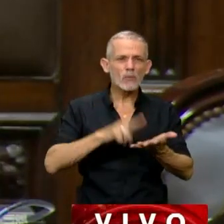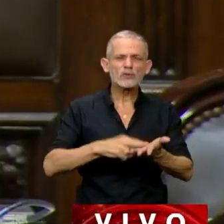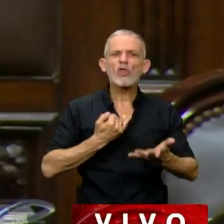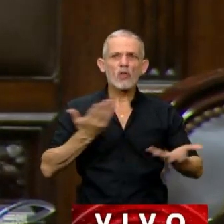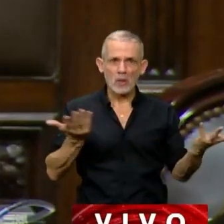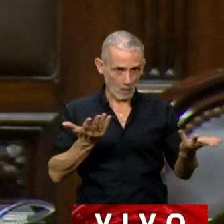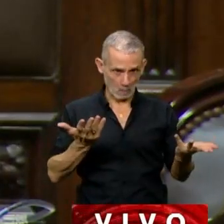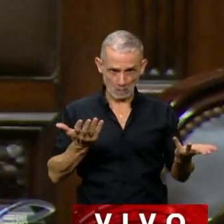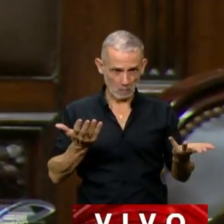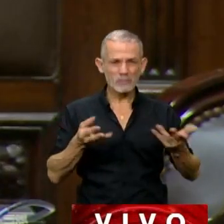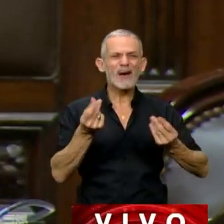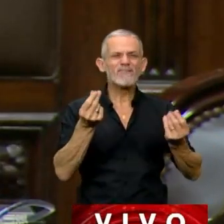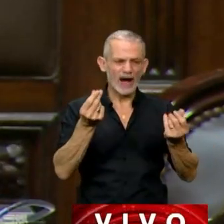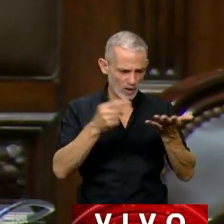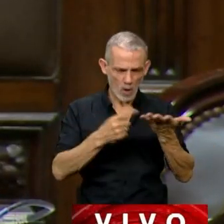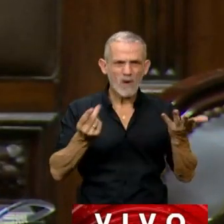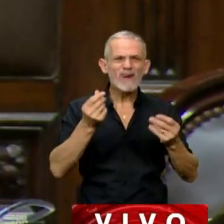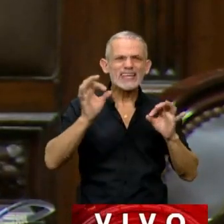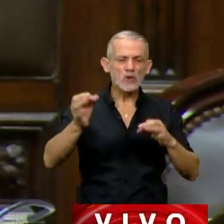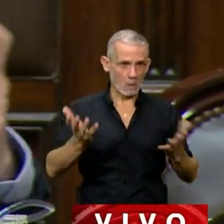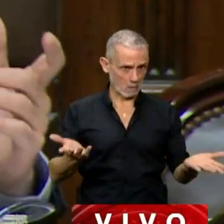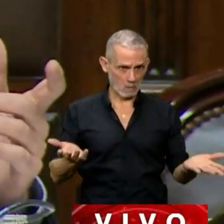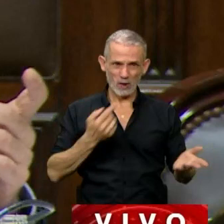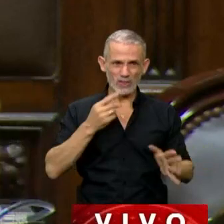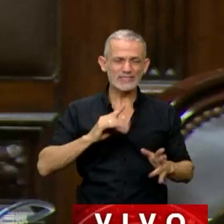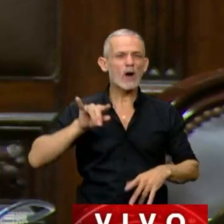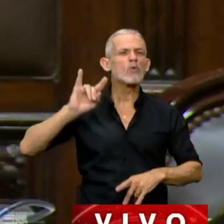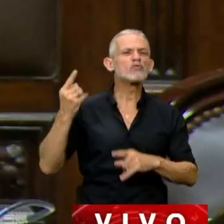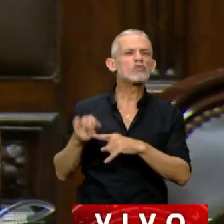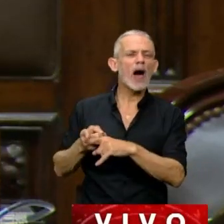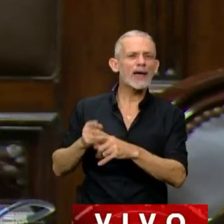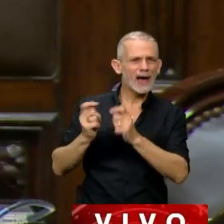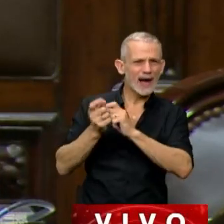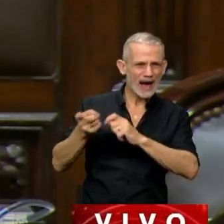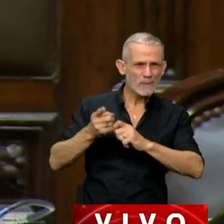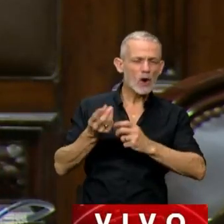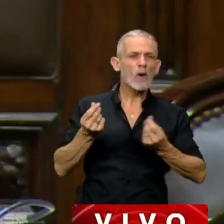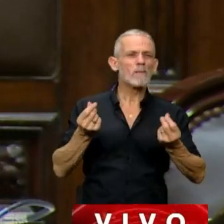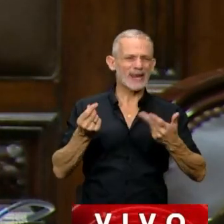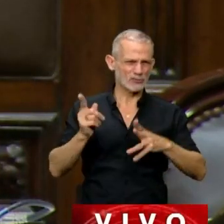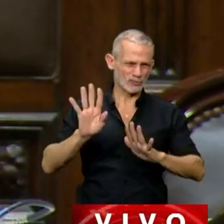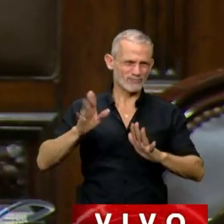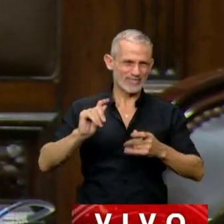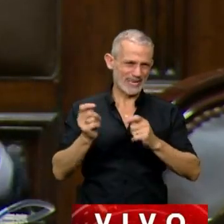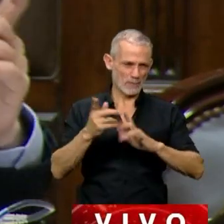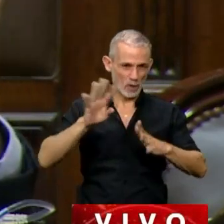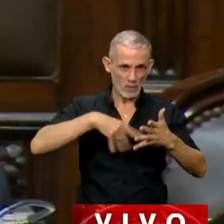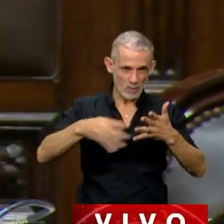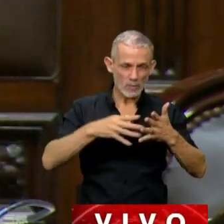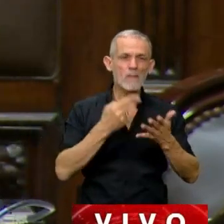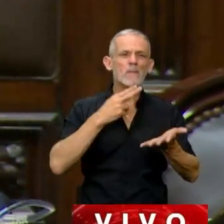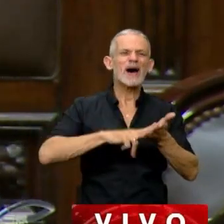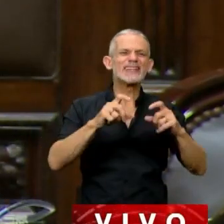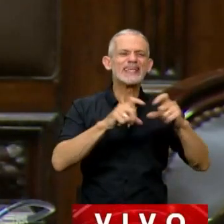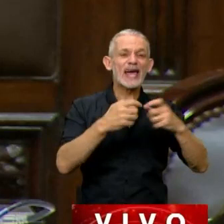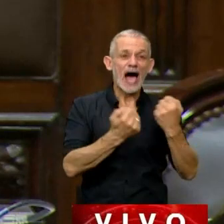impuesto. ¿A qué valor estamos llegando? En Ushuaia se modificó la tarifaria. Una patente de un